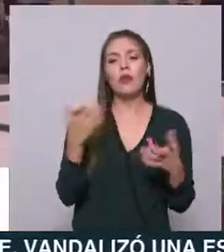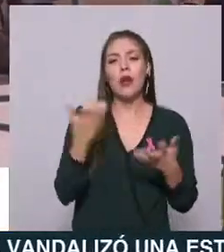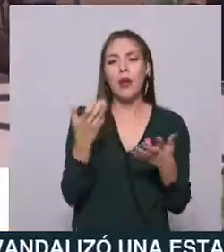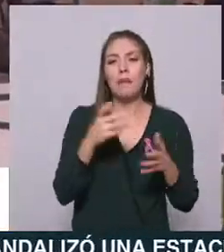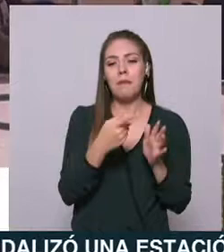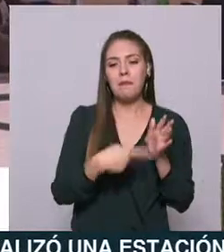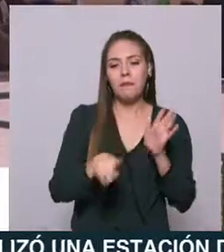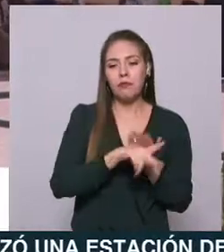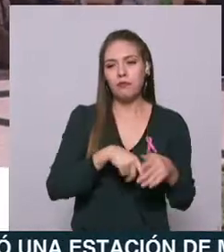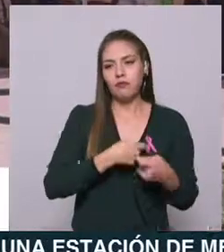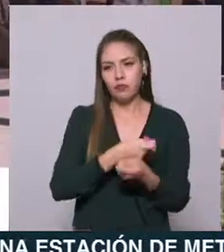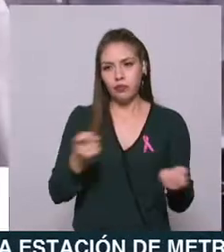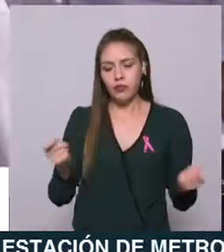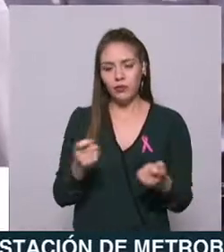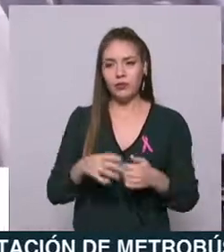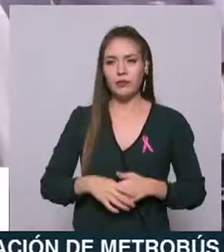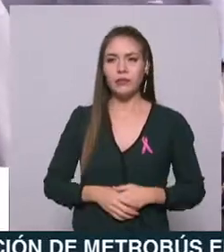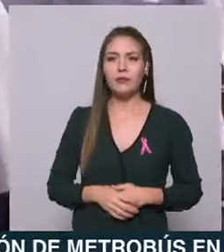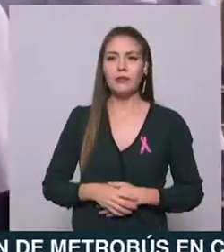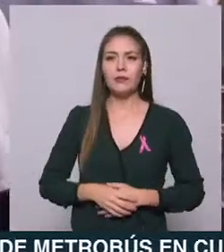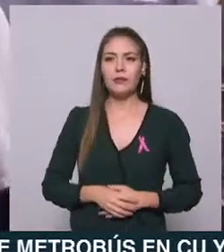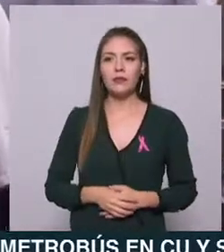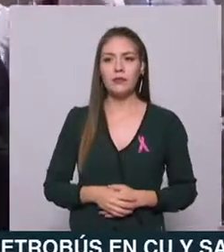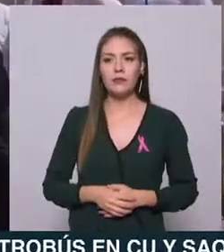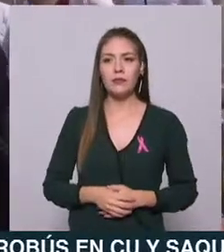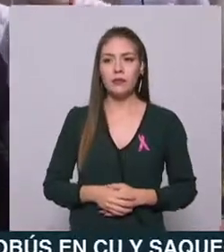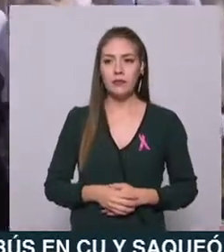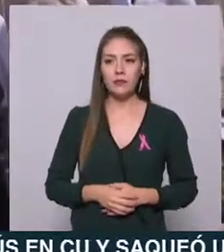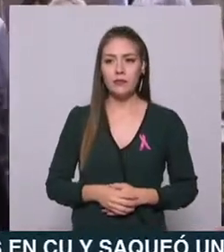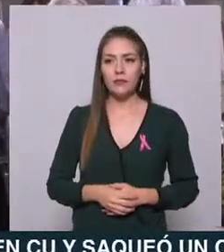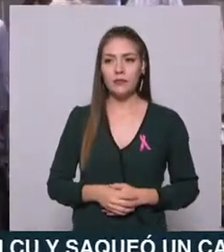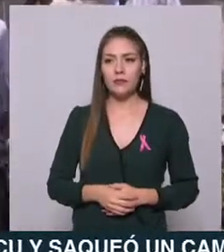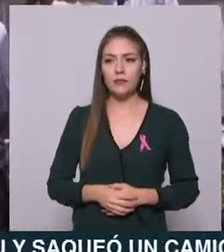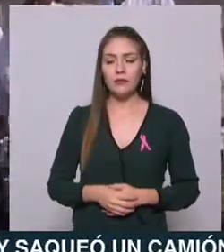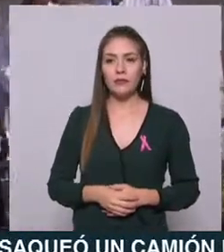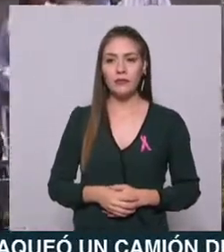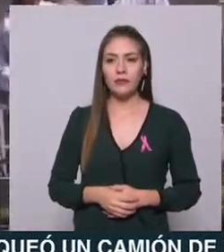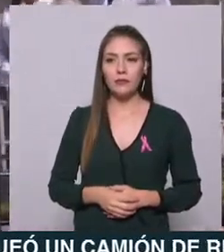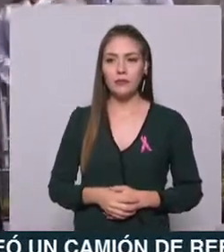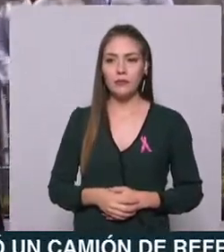Con imágenes de Jorge Barajas, Gloria López, 21 Noticias.